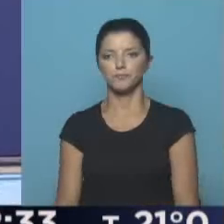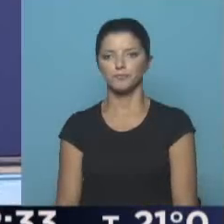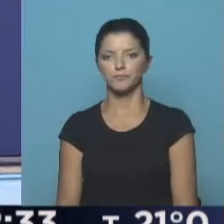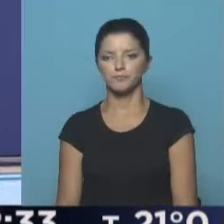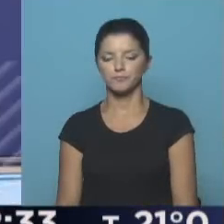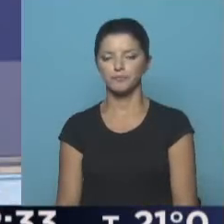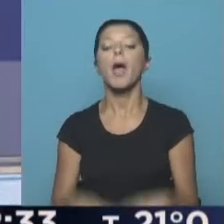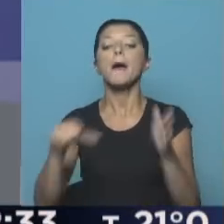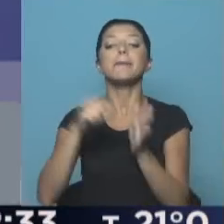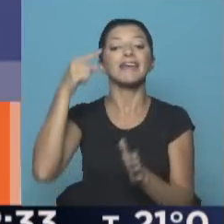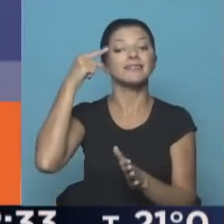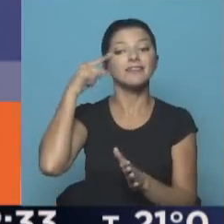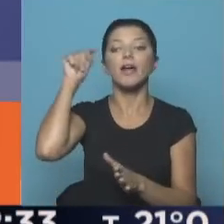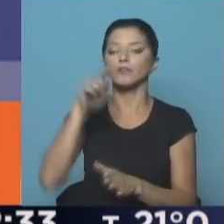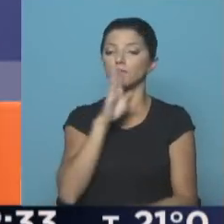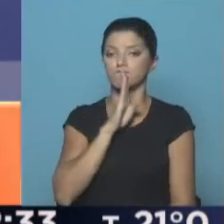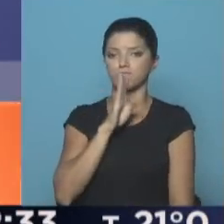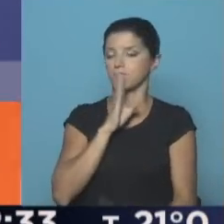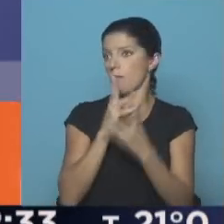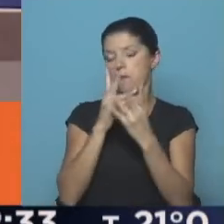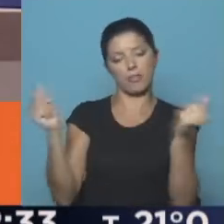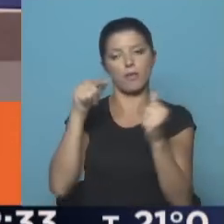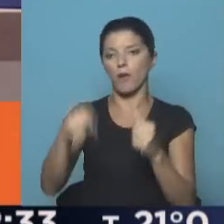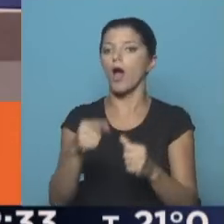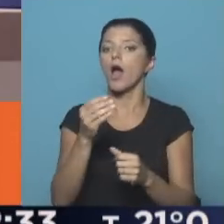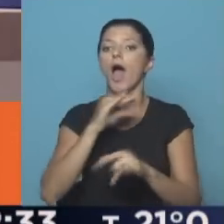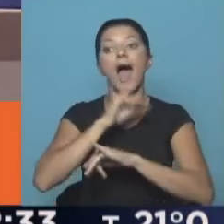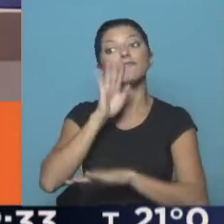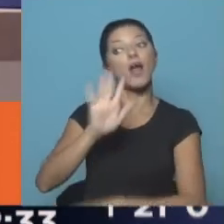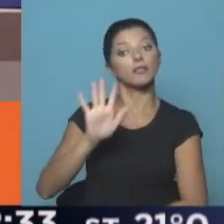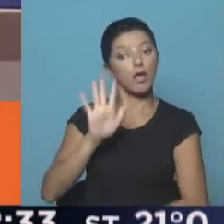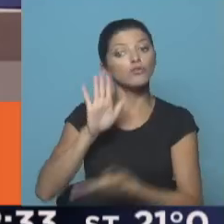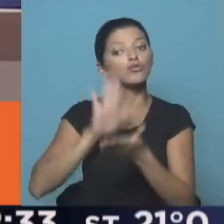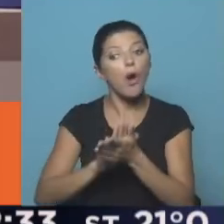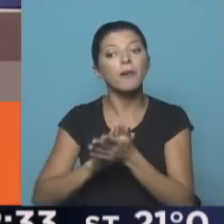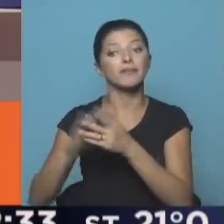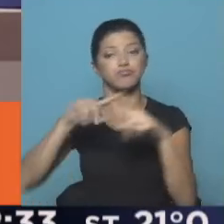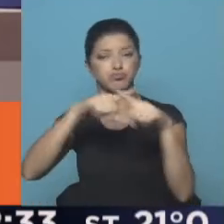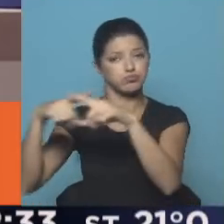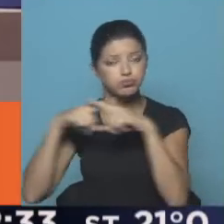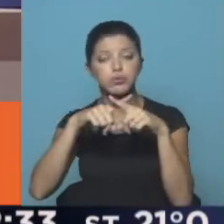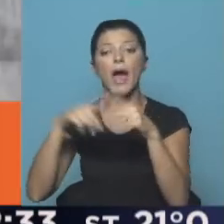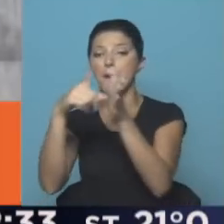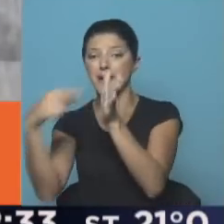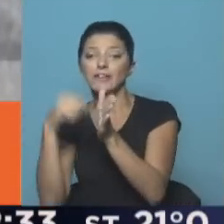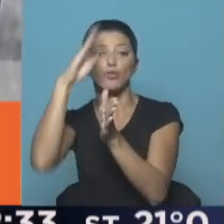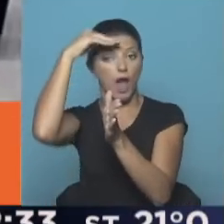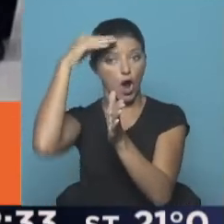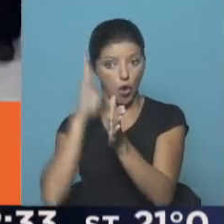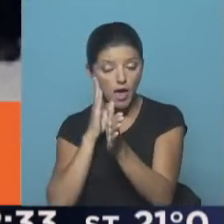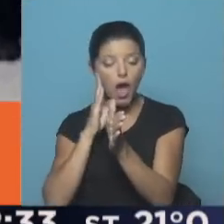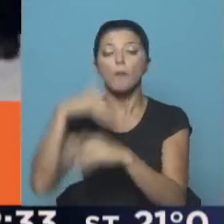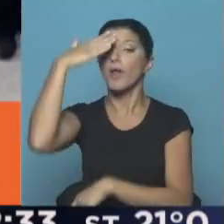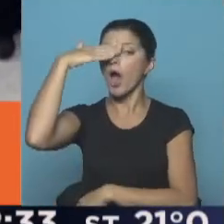China rompió su tradicional cautela diplomática para formular una seria advertencia sobre las crecientes tensiones en la península de Corea a raíz de la